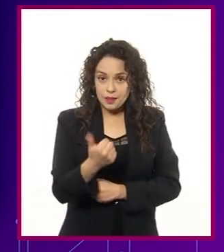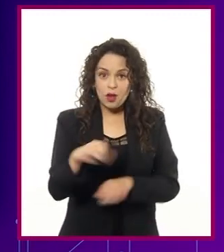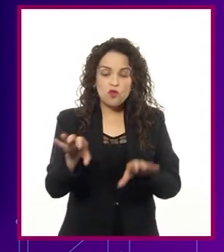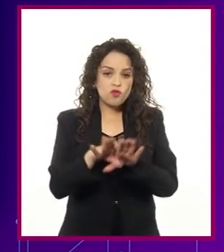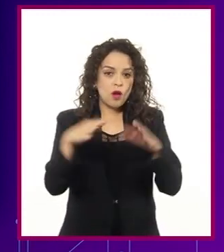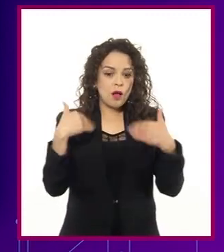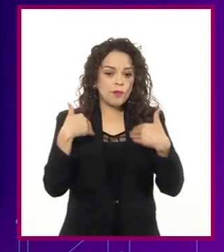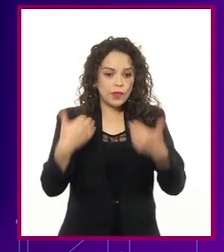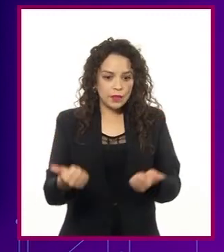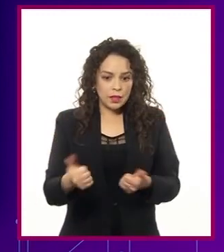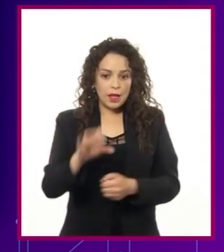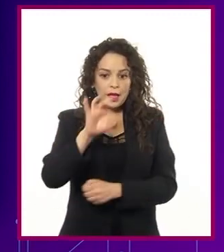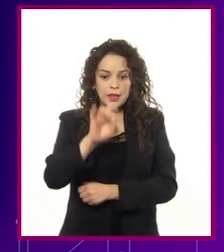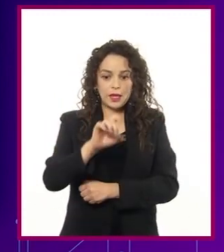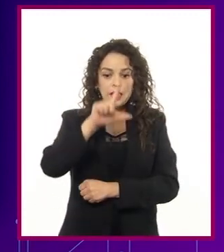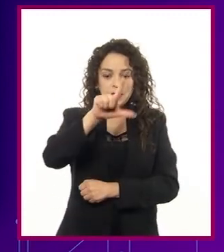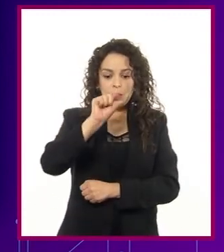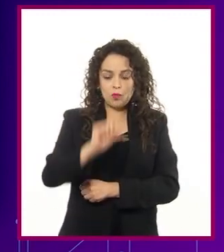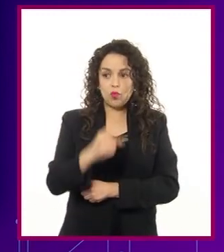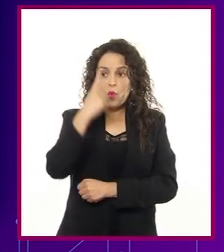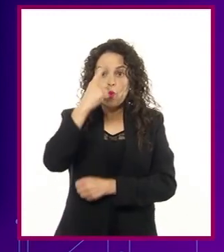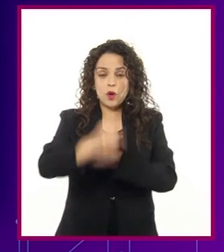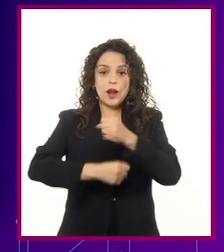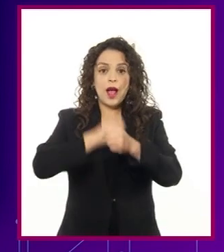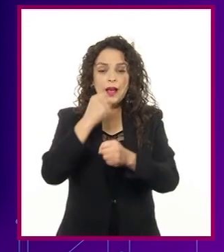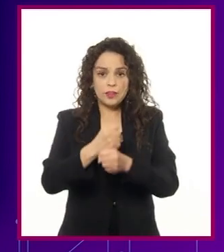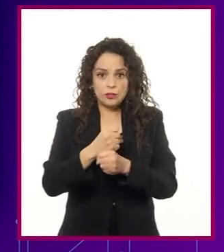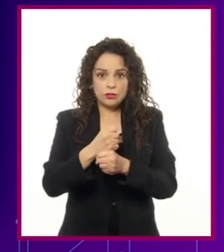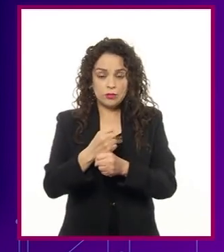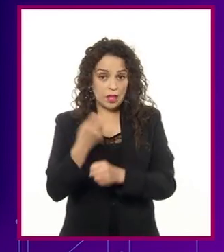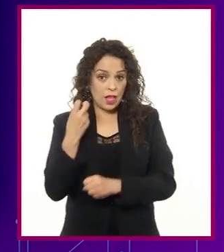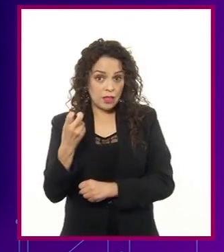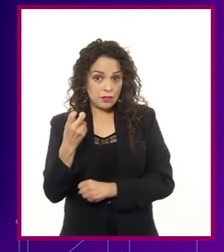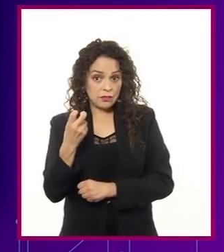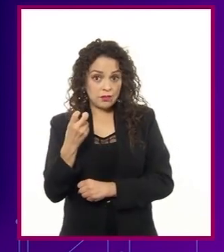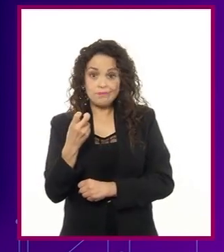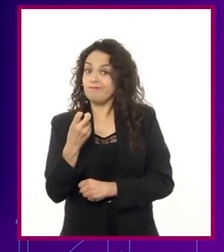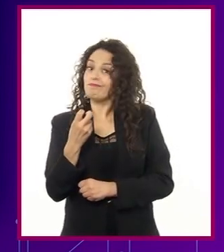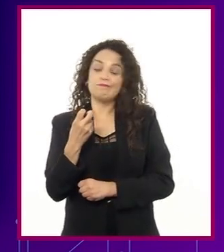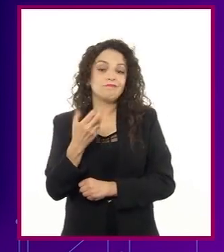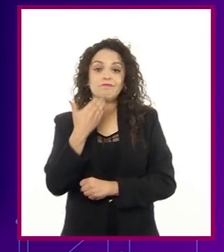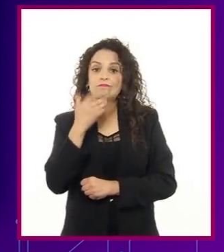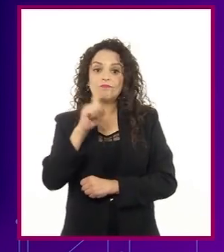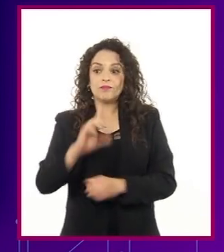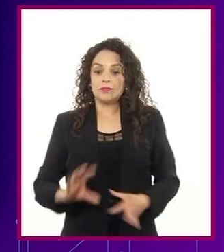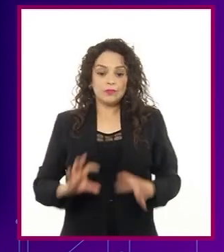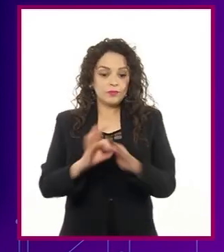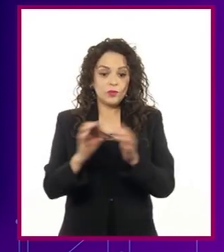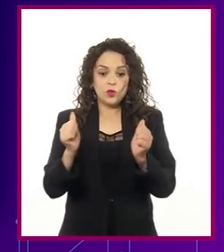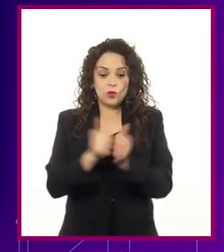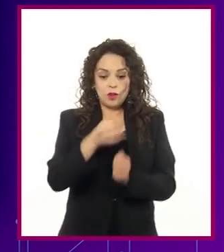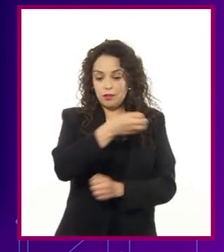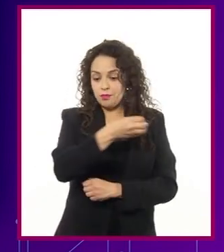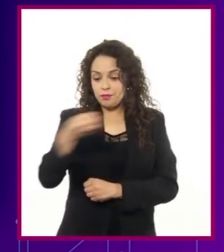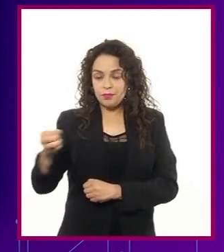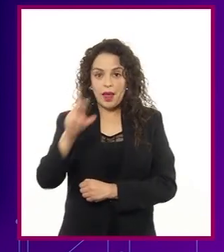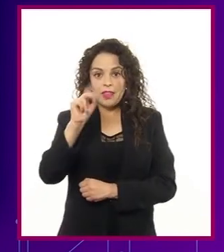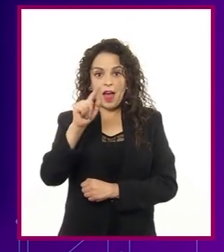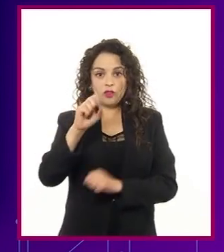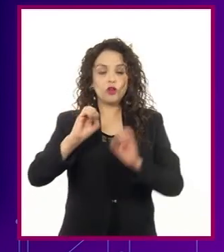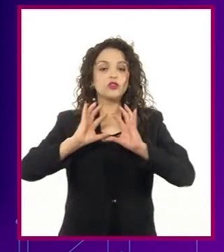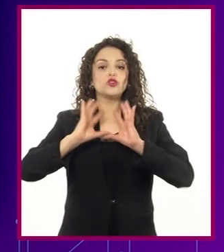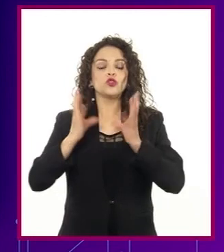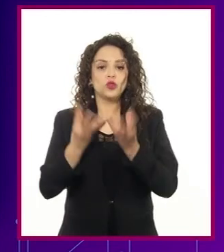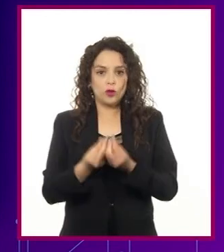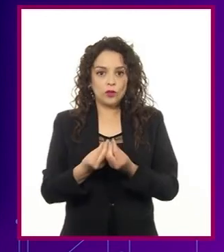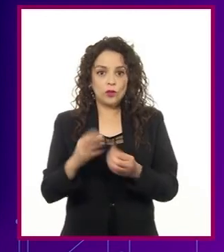interpretar que 37.1 años no es un dato representativo del conjunto de datos, porque ninguna